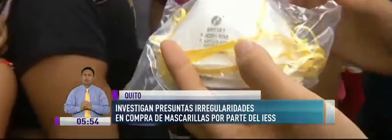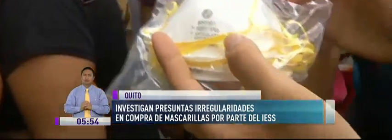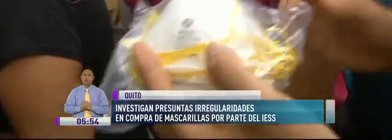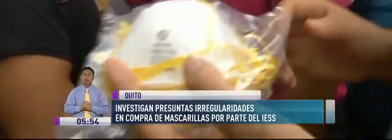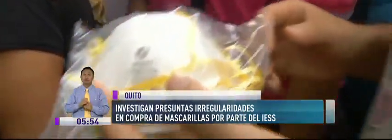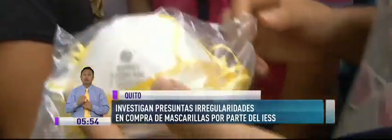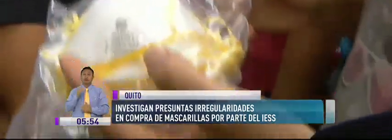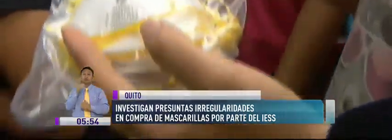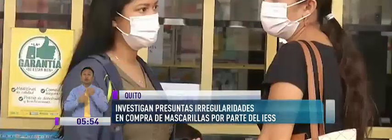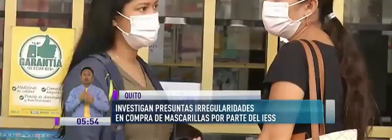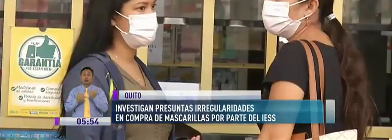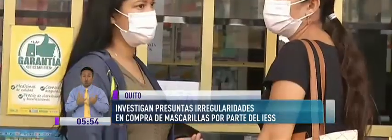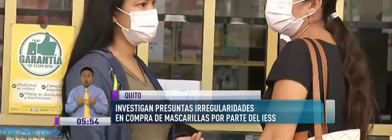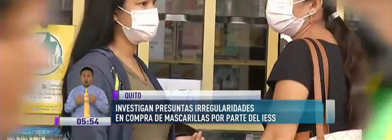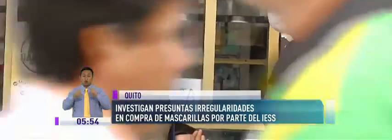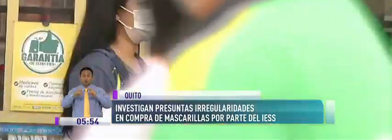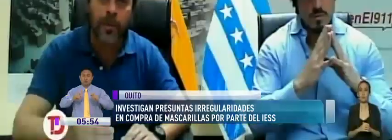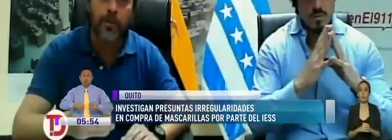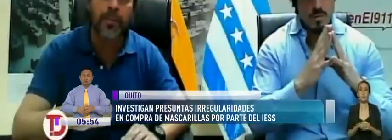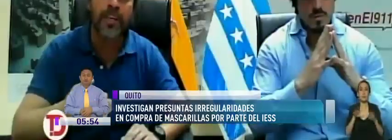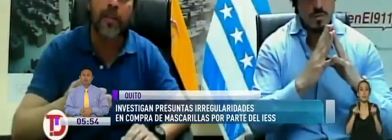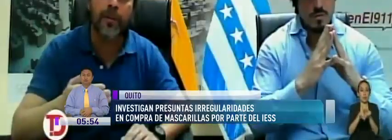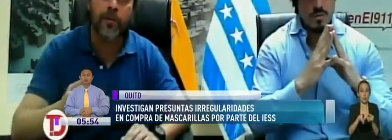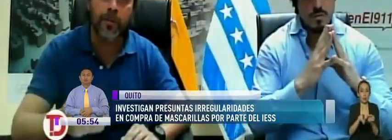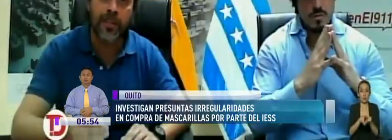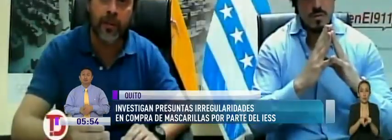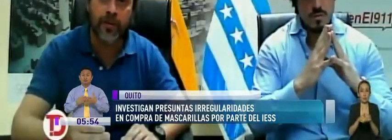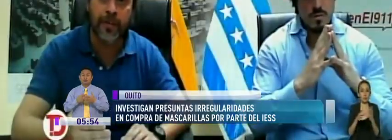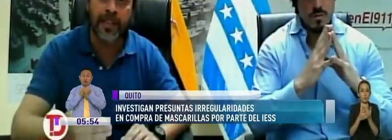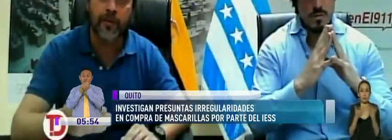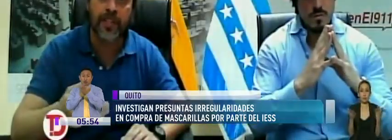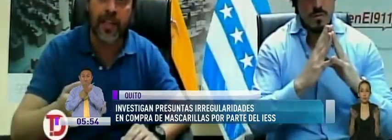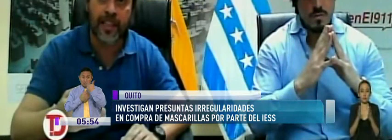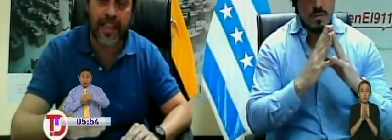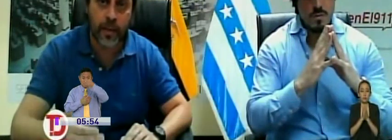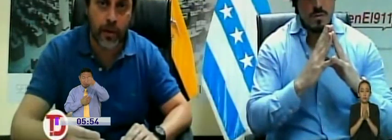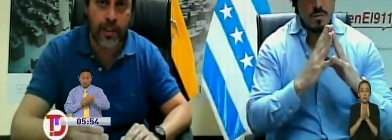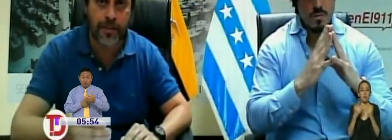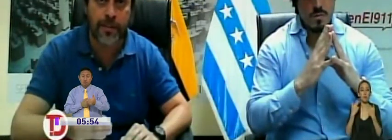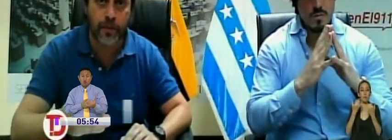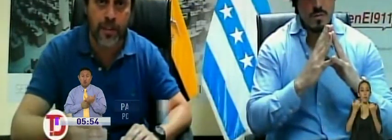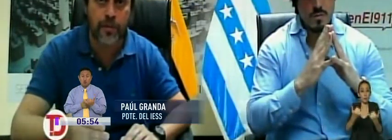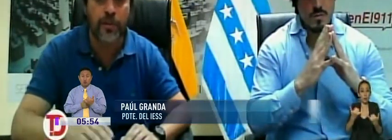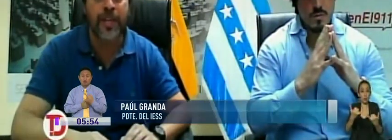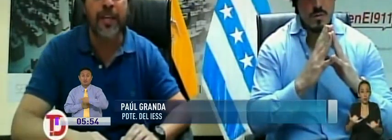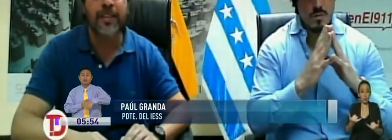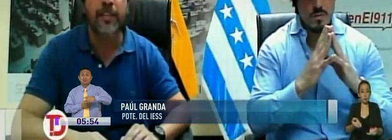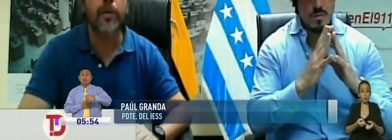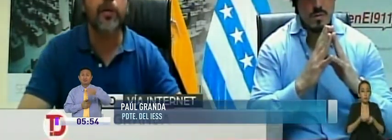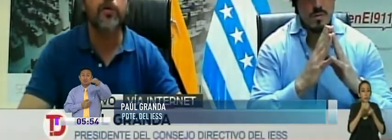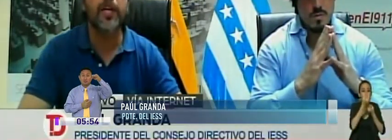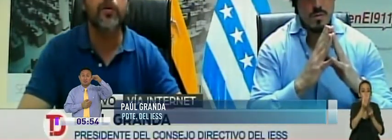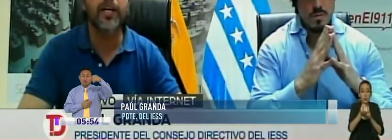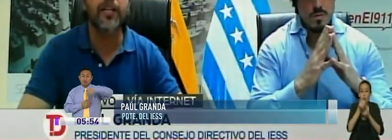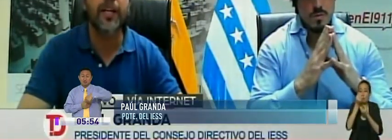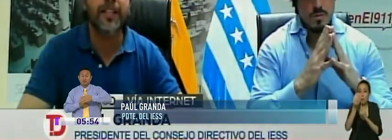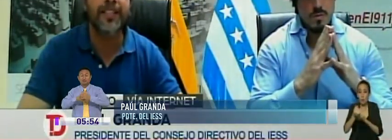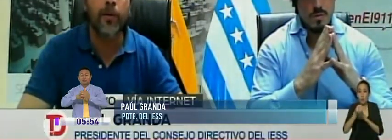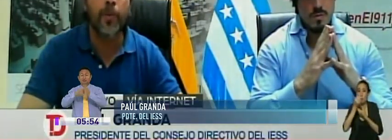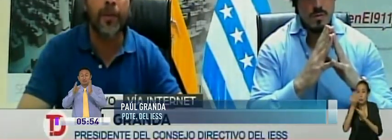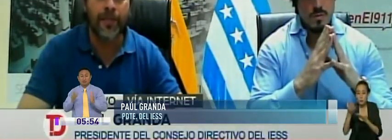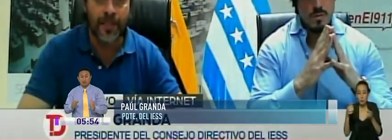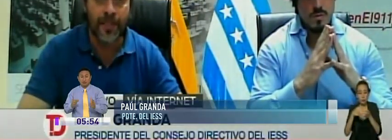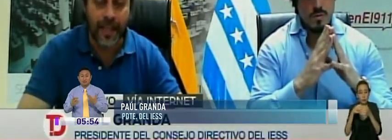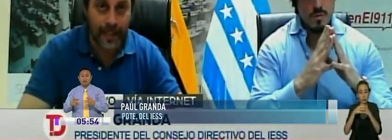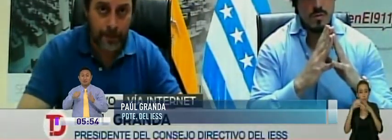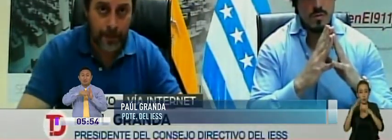el proceso se encuentra en investigación. Hemos entregado la información de manera oficial el día de hoy a través de oficios, tanto a la Contraloría General del Estado